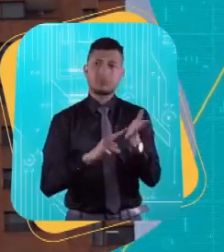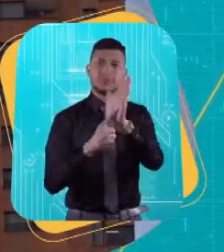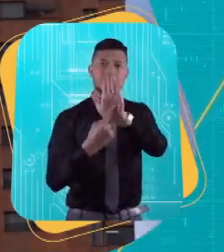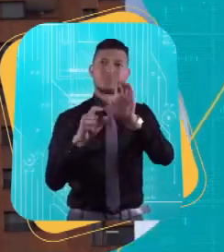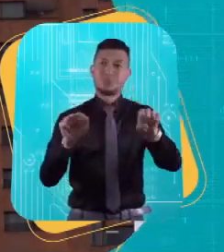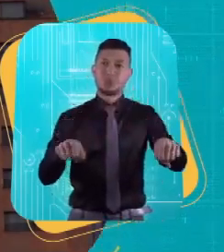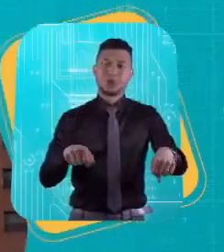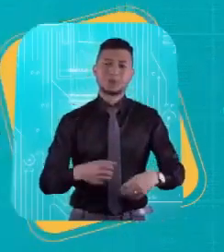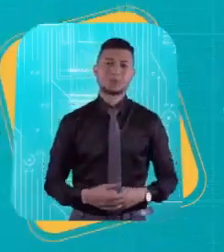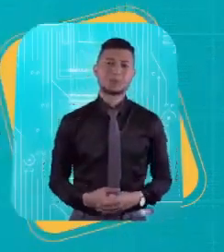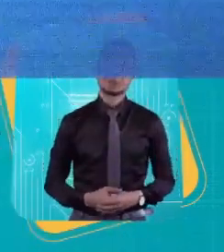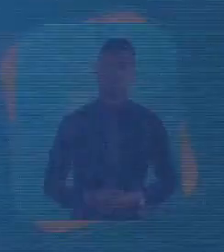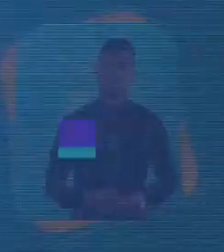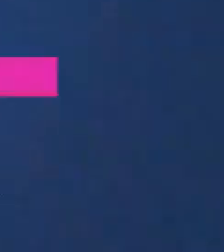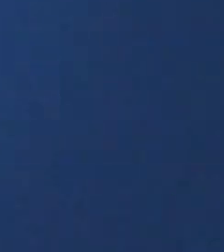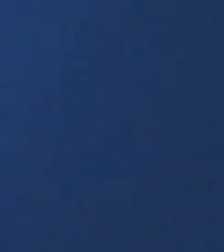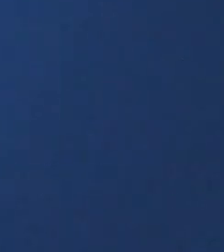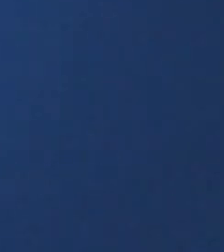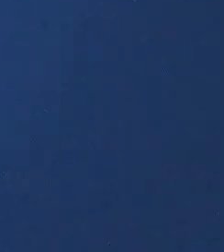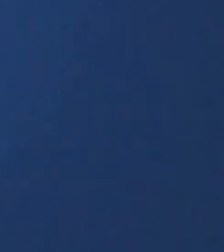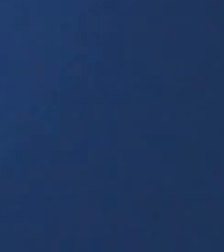días, meses o incluso años.